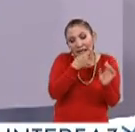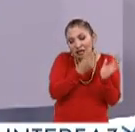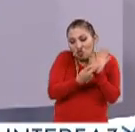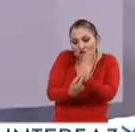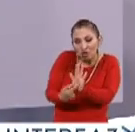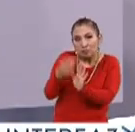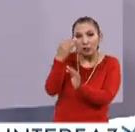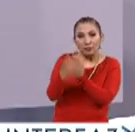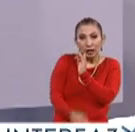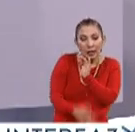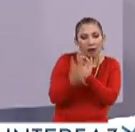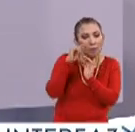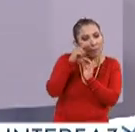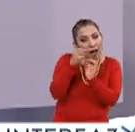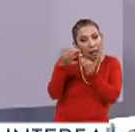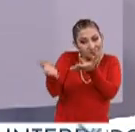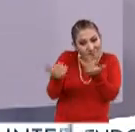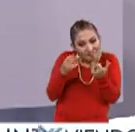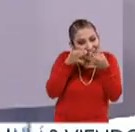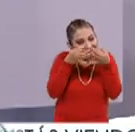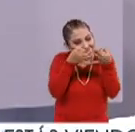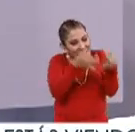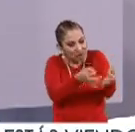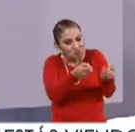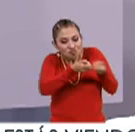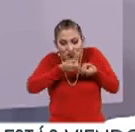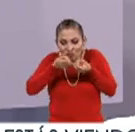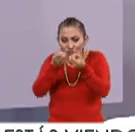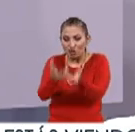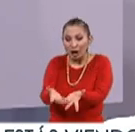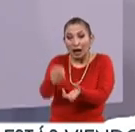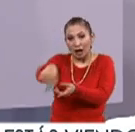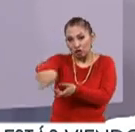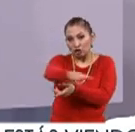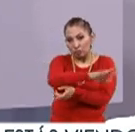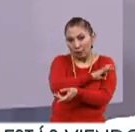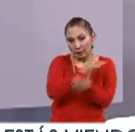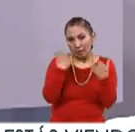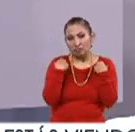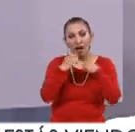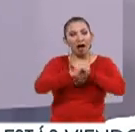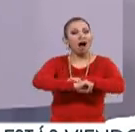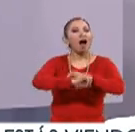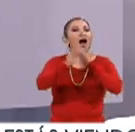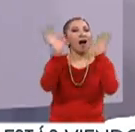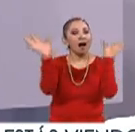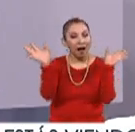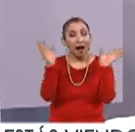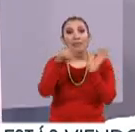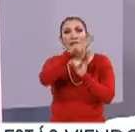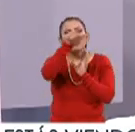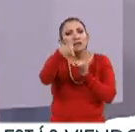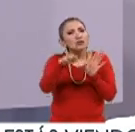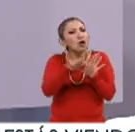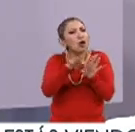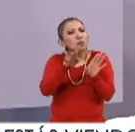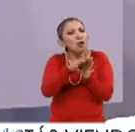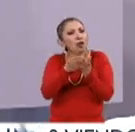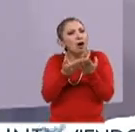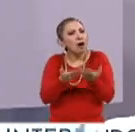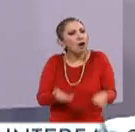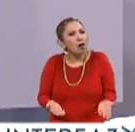niños, por fin, captar su atención, transferirlo a algo que ellos pudieran entender fácilmente. Pero después, ¿cómo se